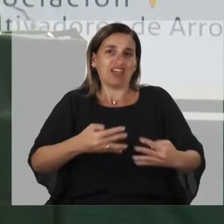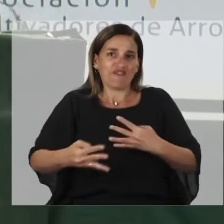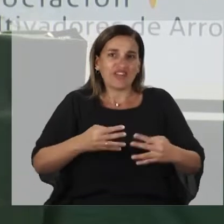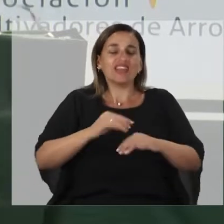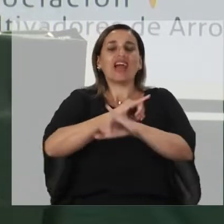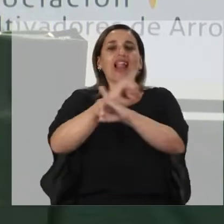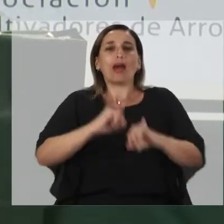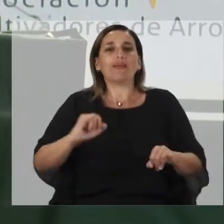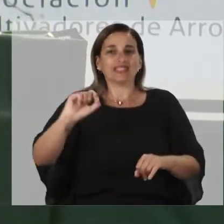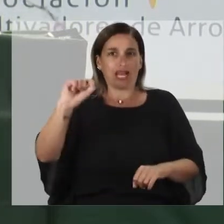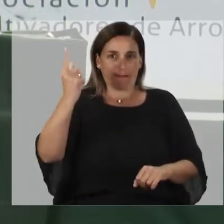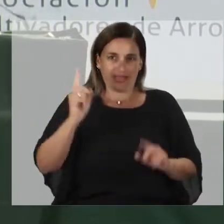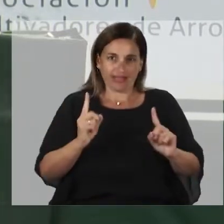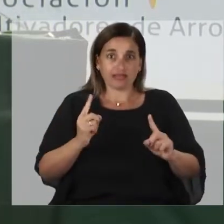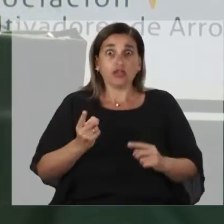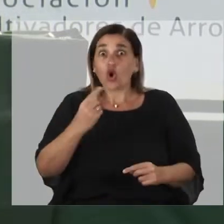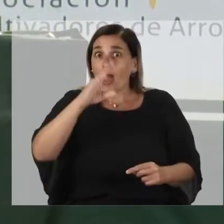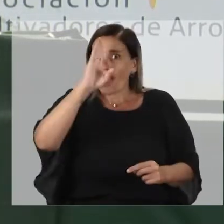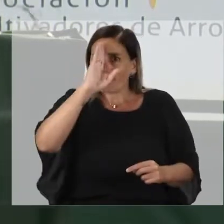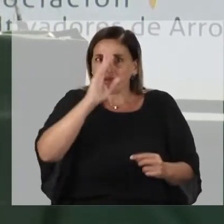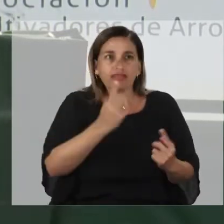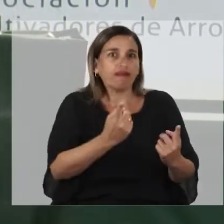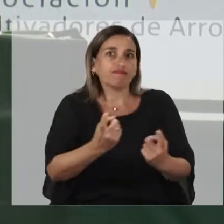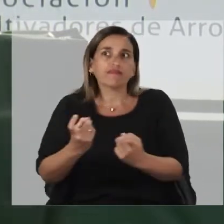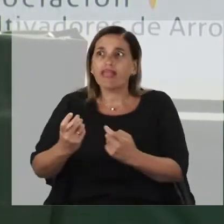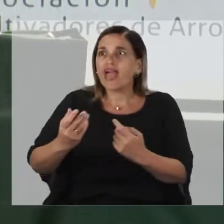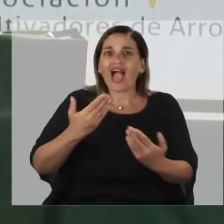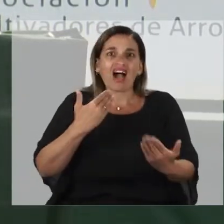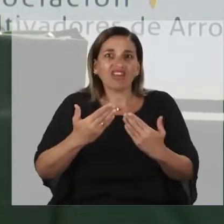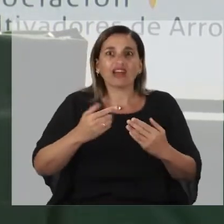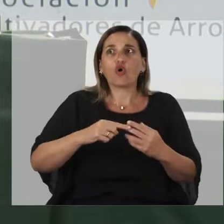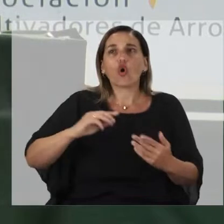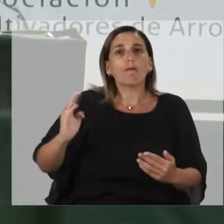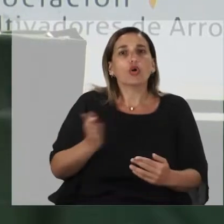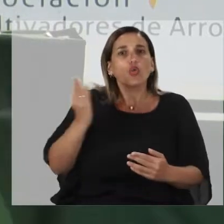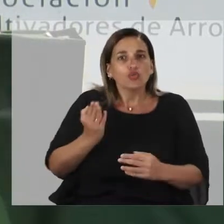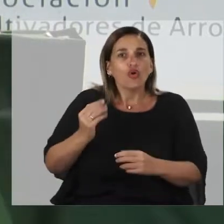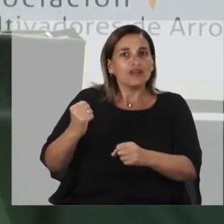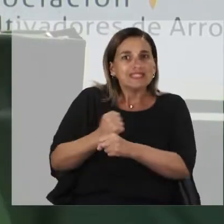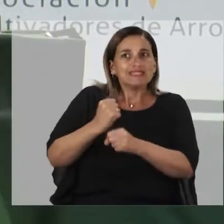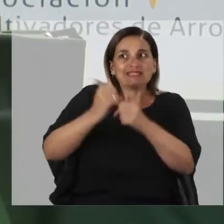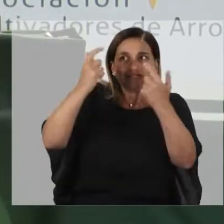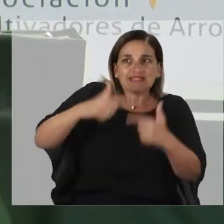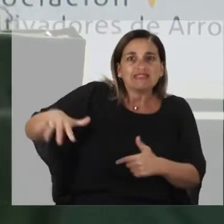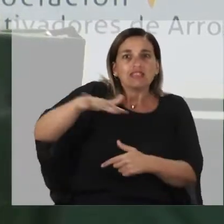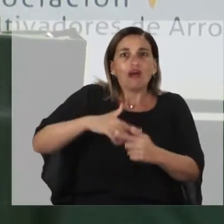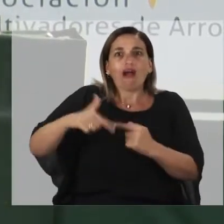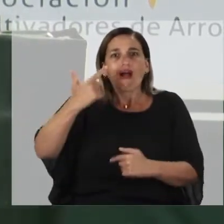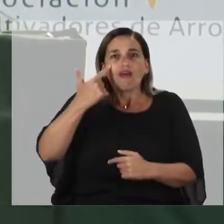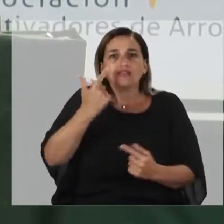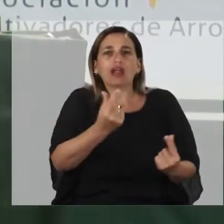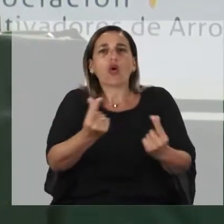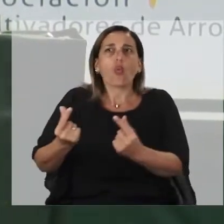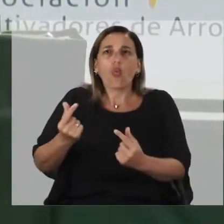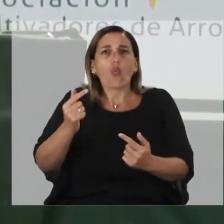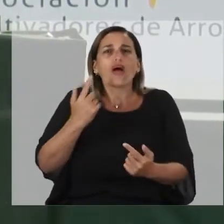feria en La Paz y en Las Piedras. Aprendí de hablar con los productores. Aprendí de conocer